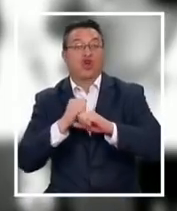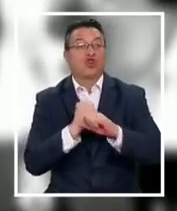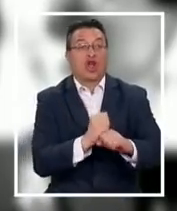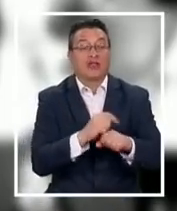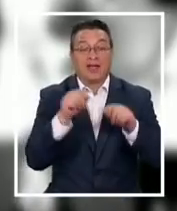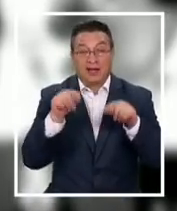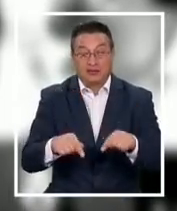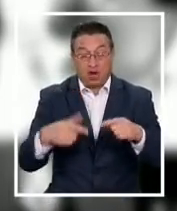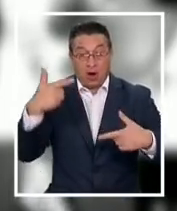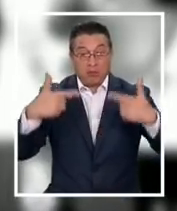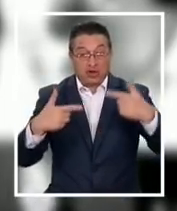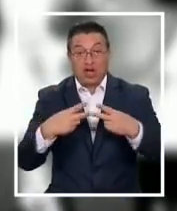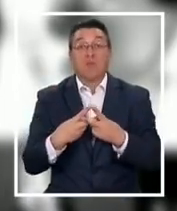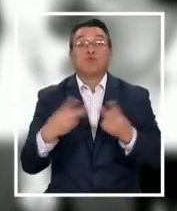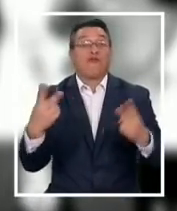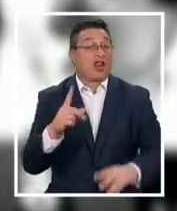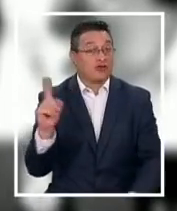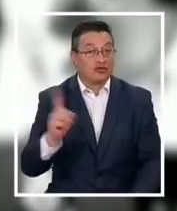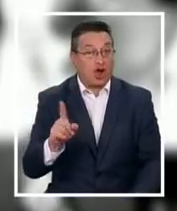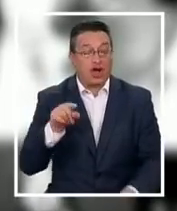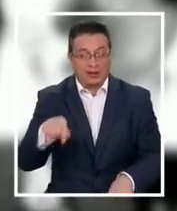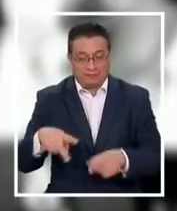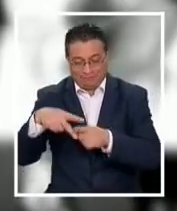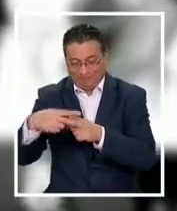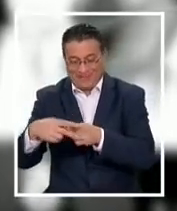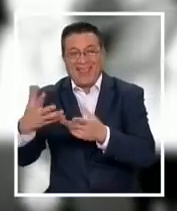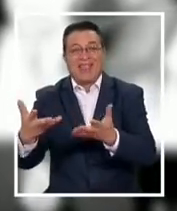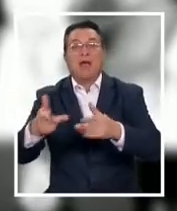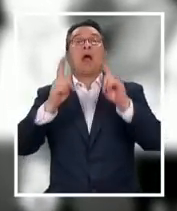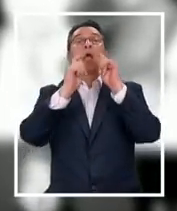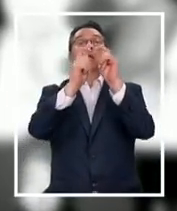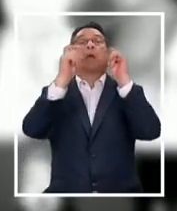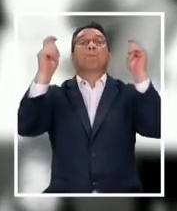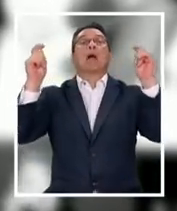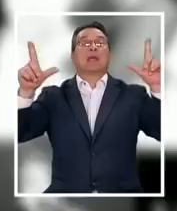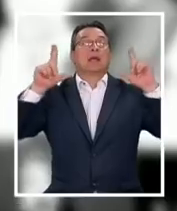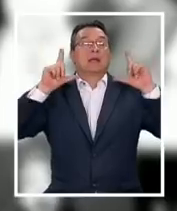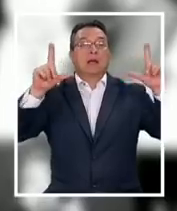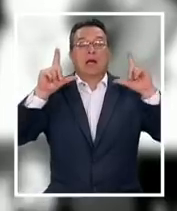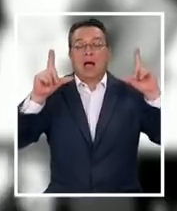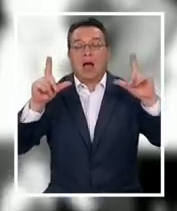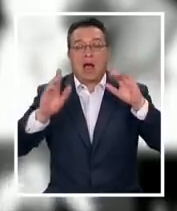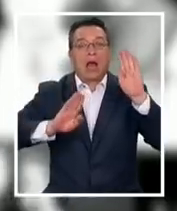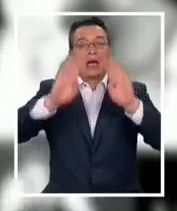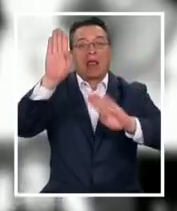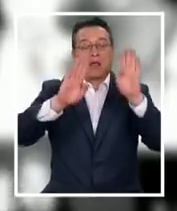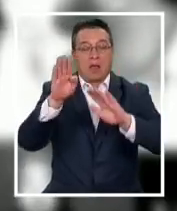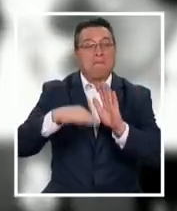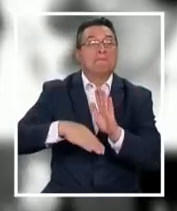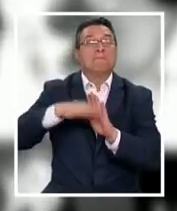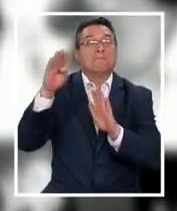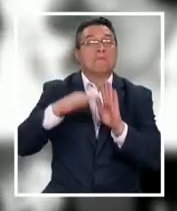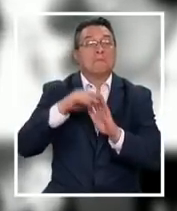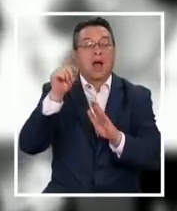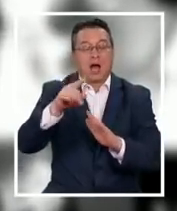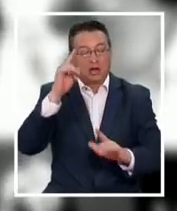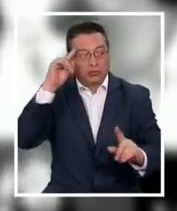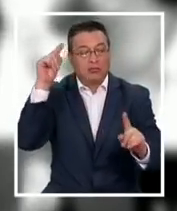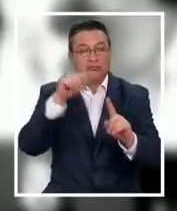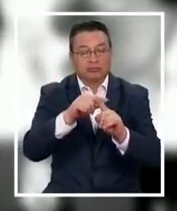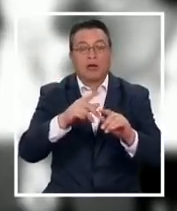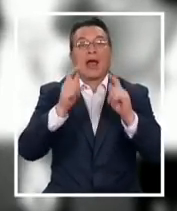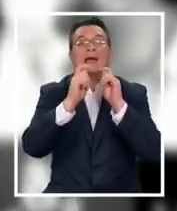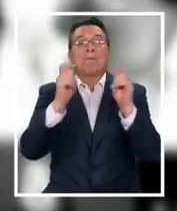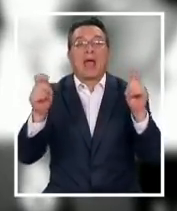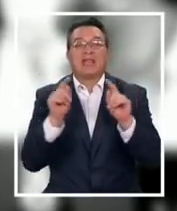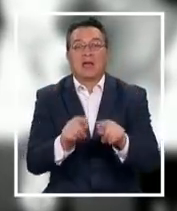no es una política pública, es un instrumento de campaña, para algunas candidaturas el principal y exclusivo instrumento